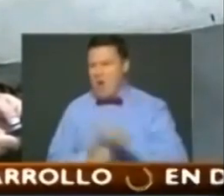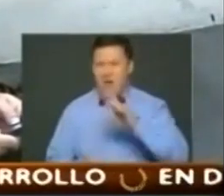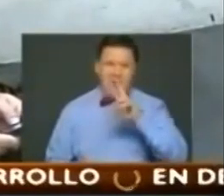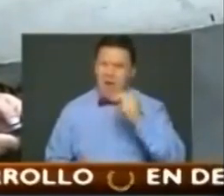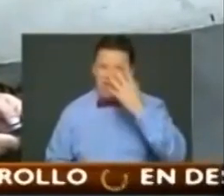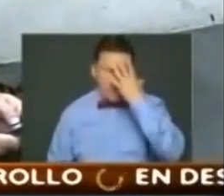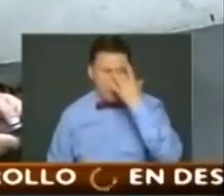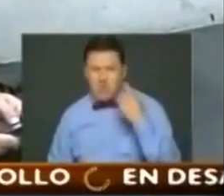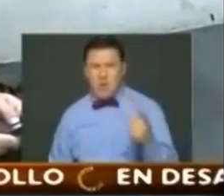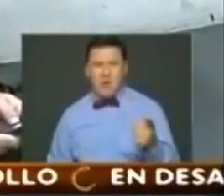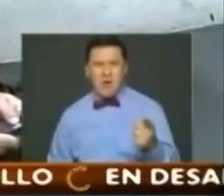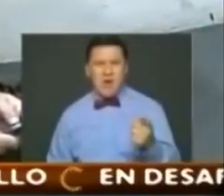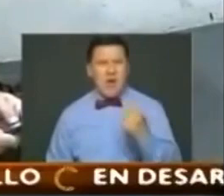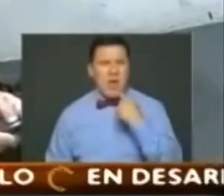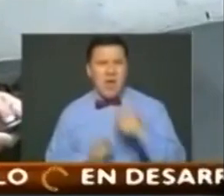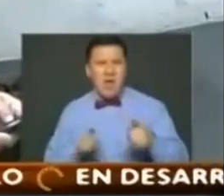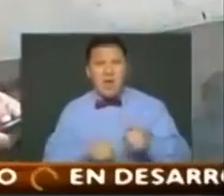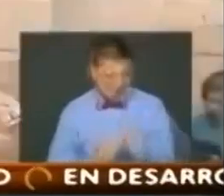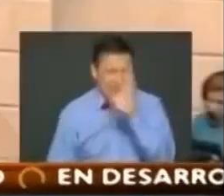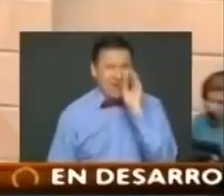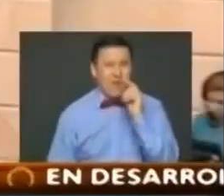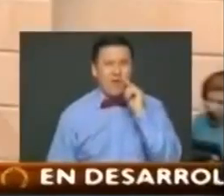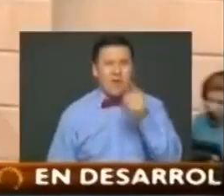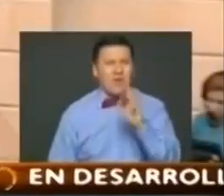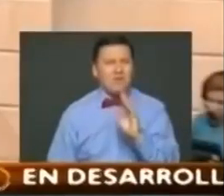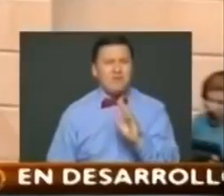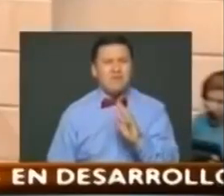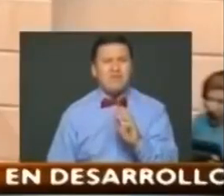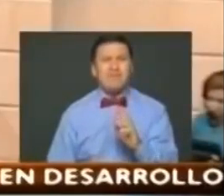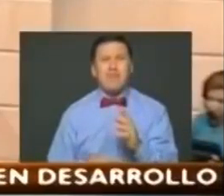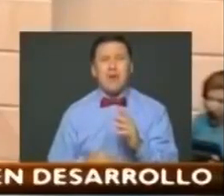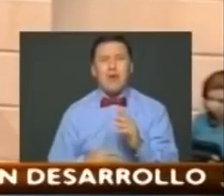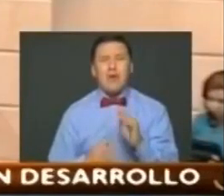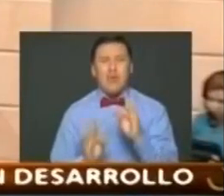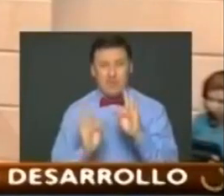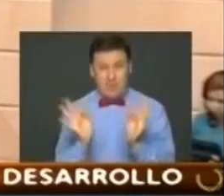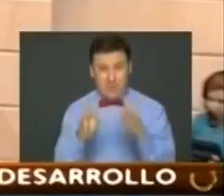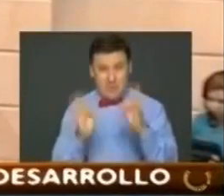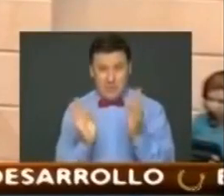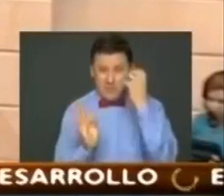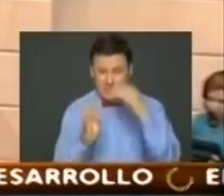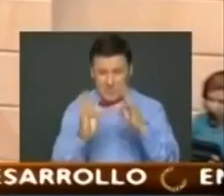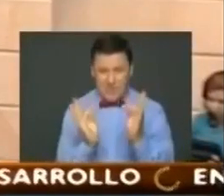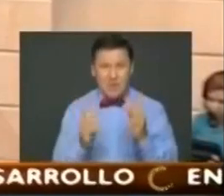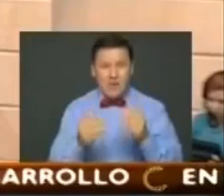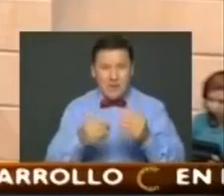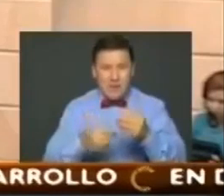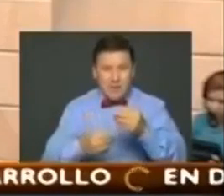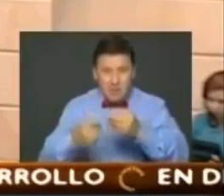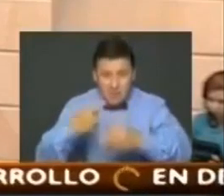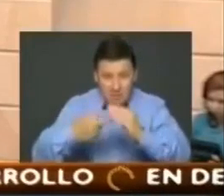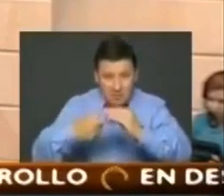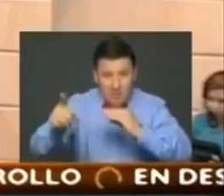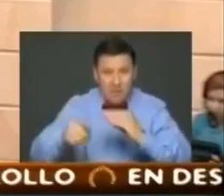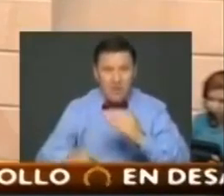a las convivir. En un cable de Wikileaks, en una discusión con el presidente